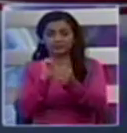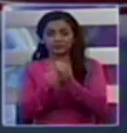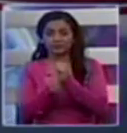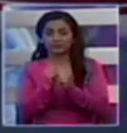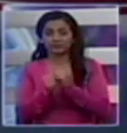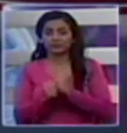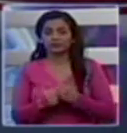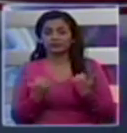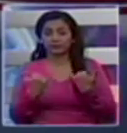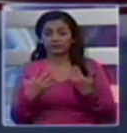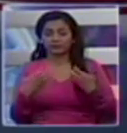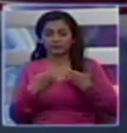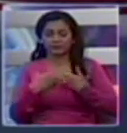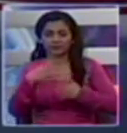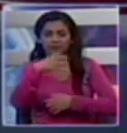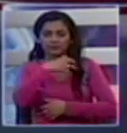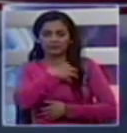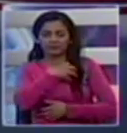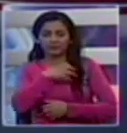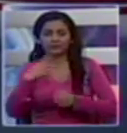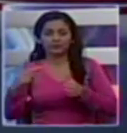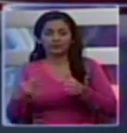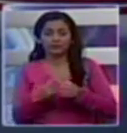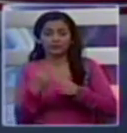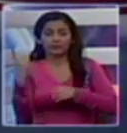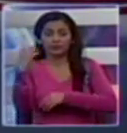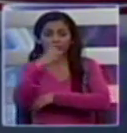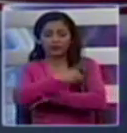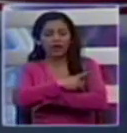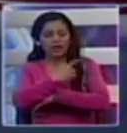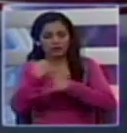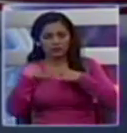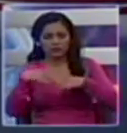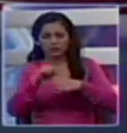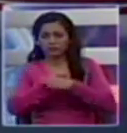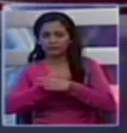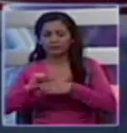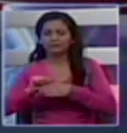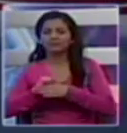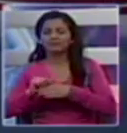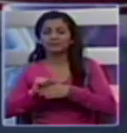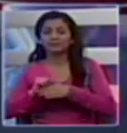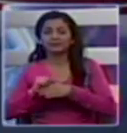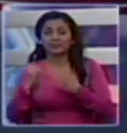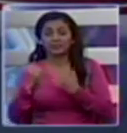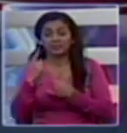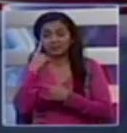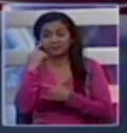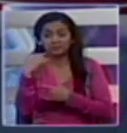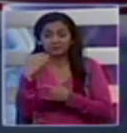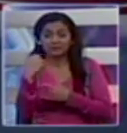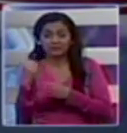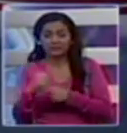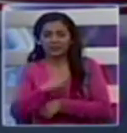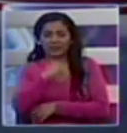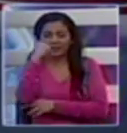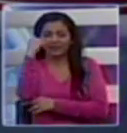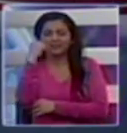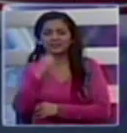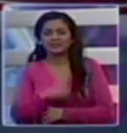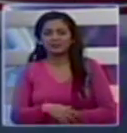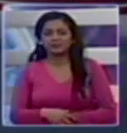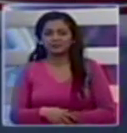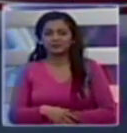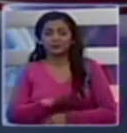Segundo día de trabajos del Barcelona Sporting Club, que sueña con conseguir un nuevo título en este 2017 de la mano del técnico Guillermo Almada. Del plantel